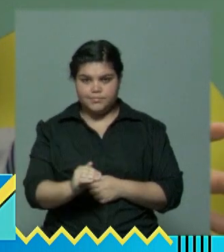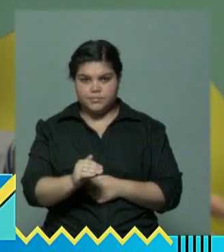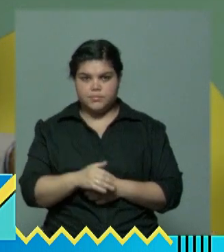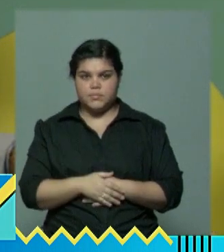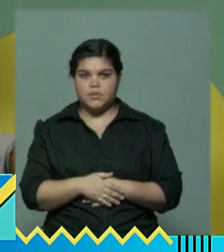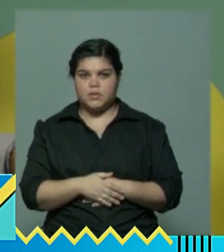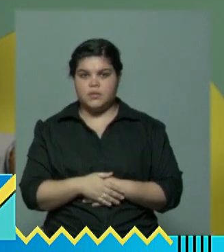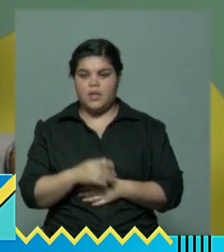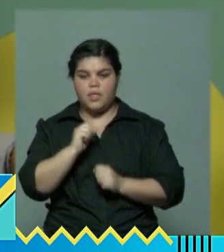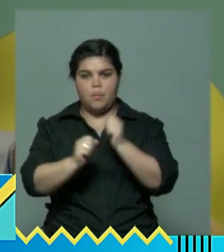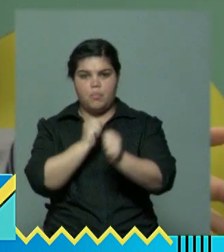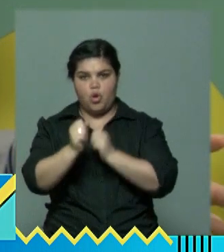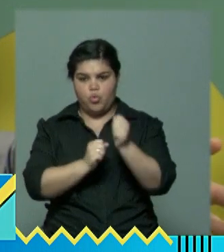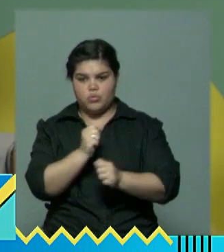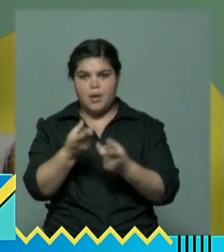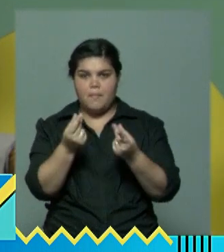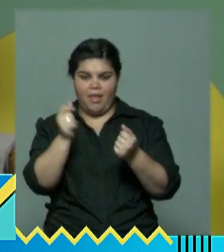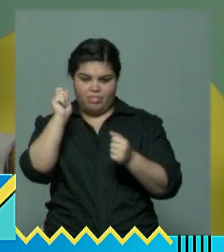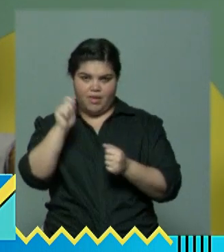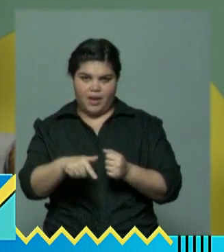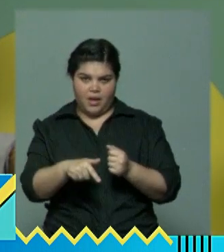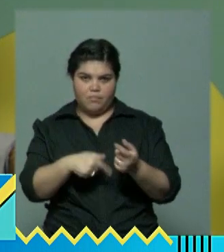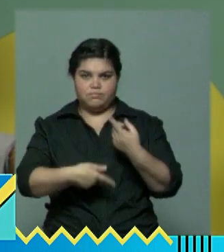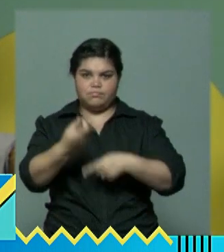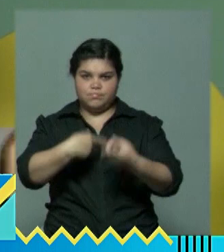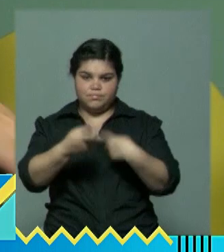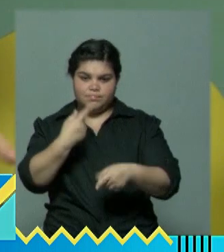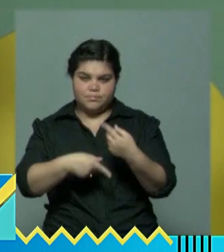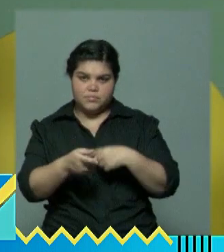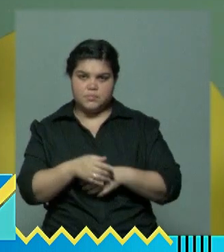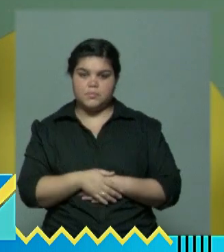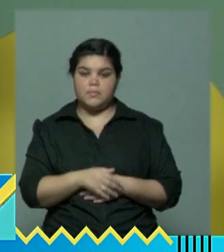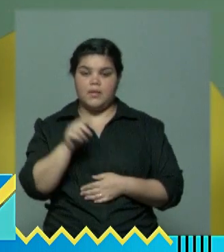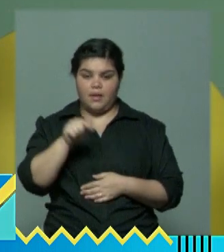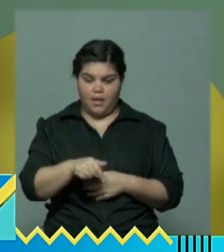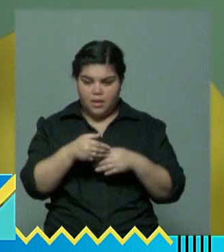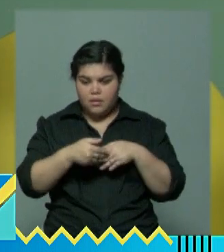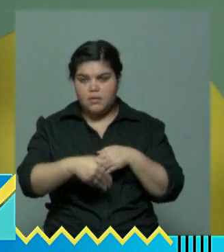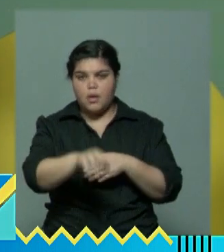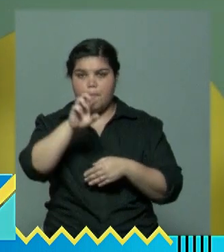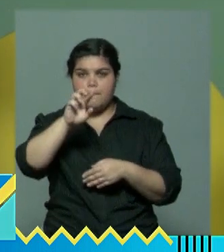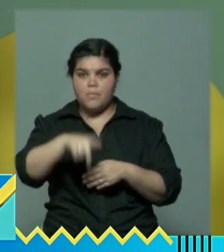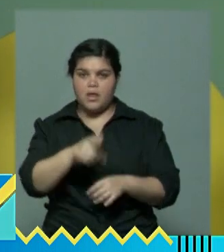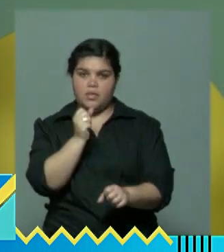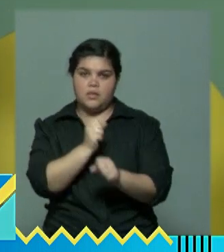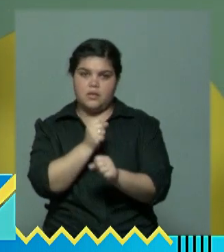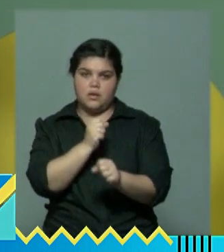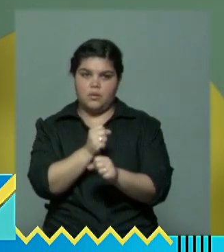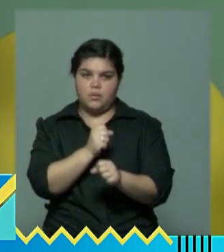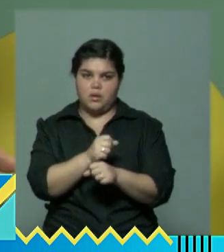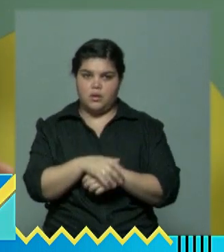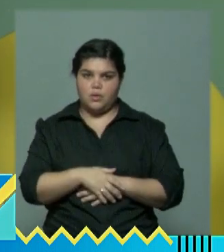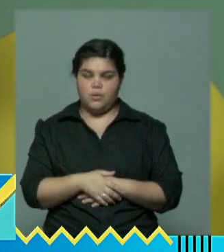su riqueza, que es cíclica. Y a partir de ahí armamos un plan de trabajo inspectivo, porque